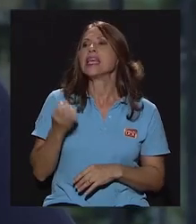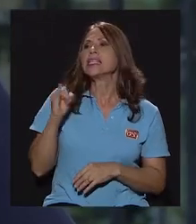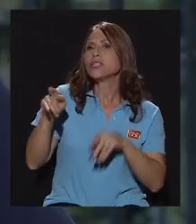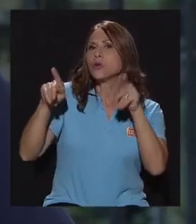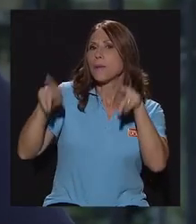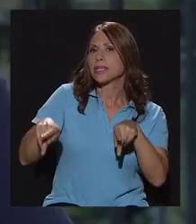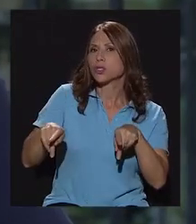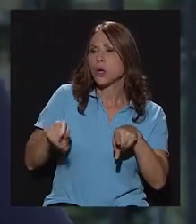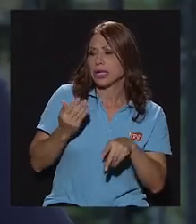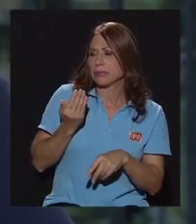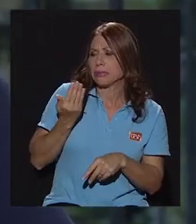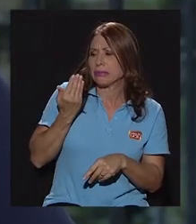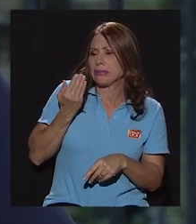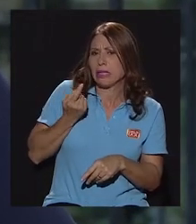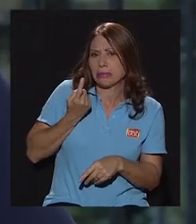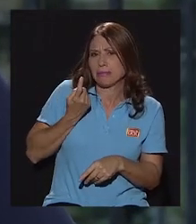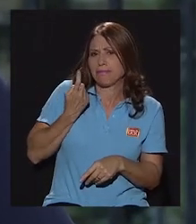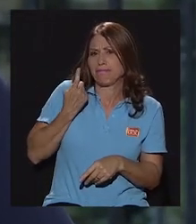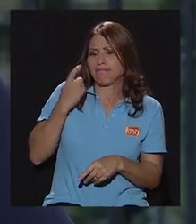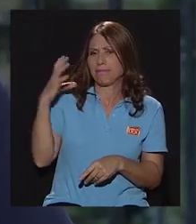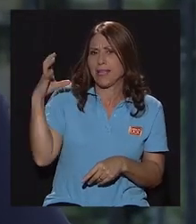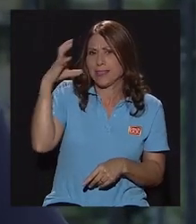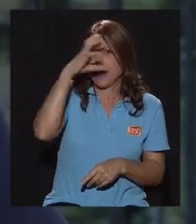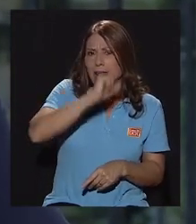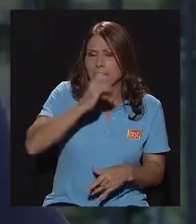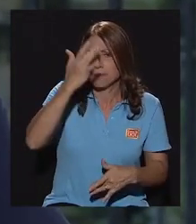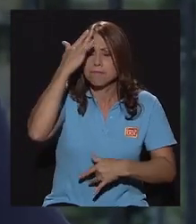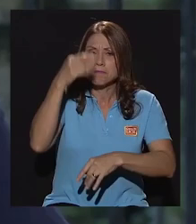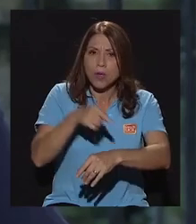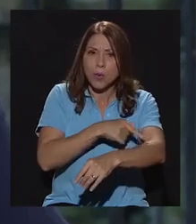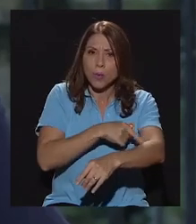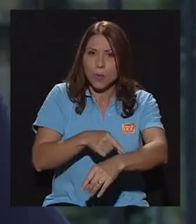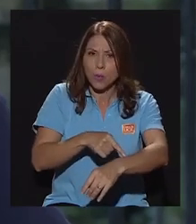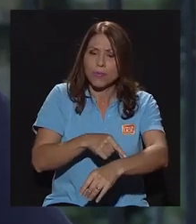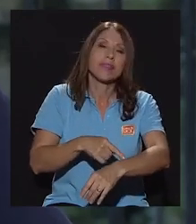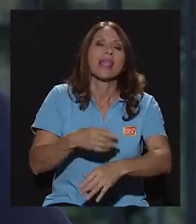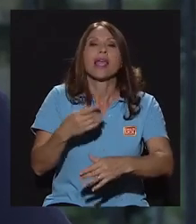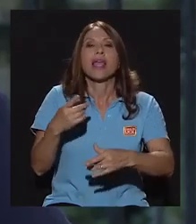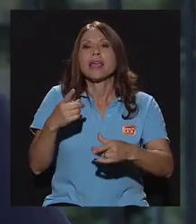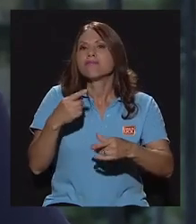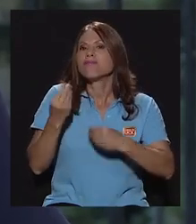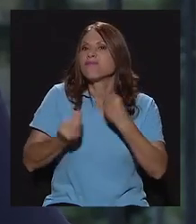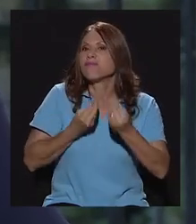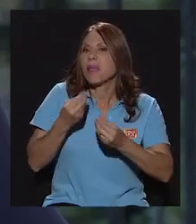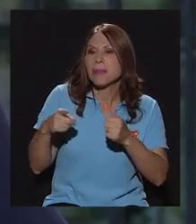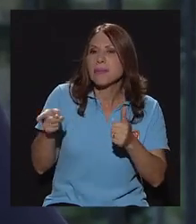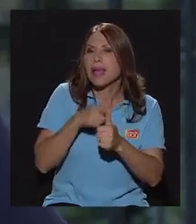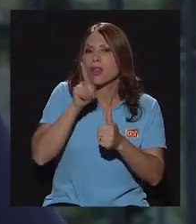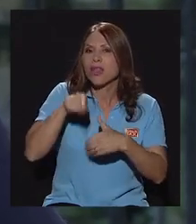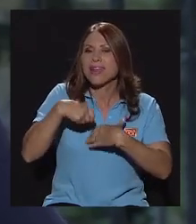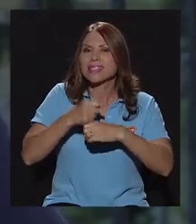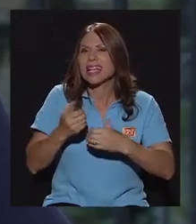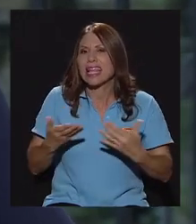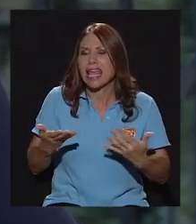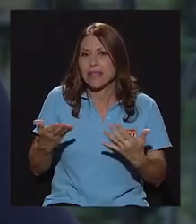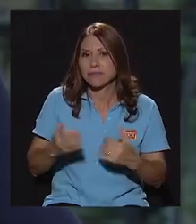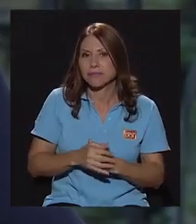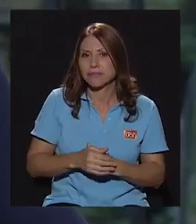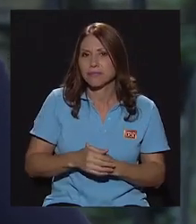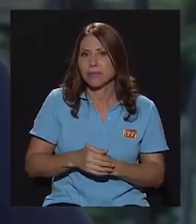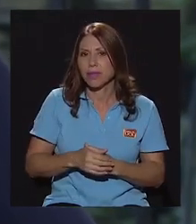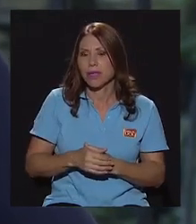si una persona se acaba de enterar, ¿verdad? O acaba de tener, le acaban de dar el diagnóstico de diabetes, ¿qué es lo que primero debe